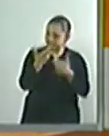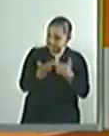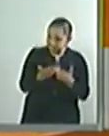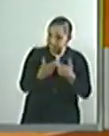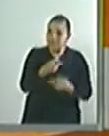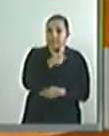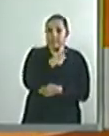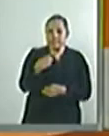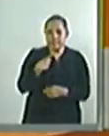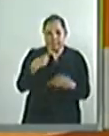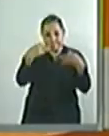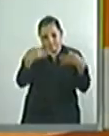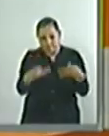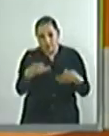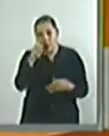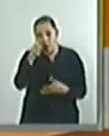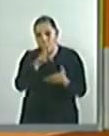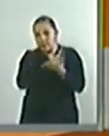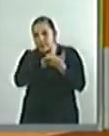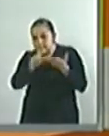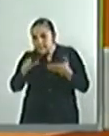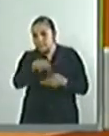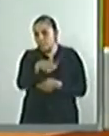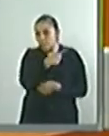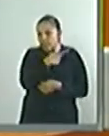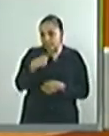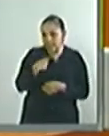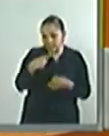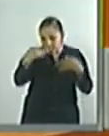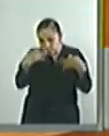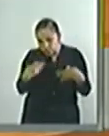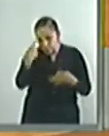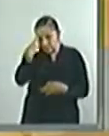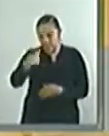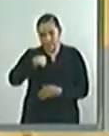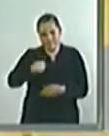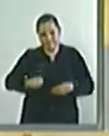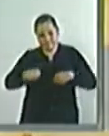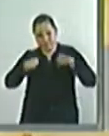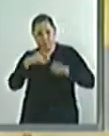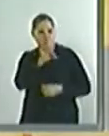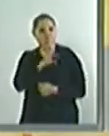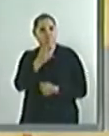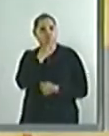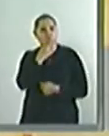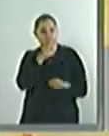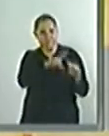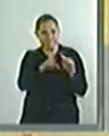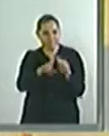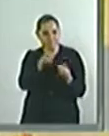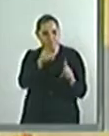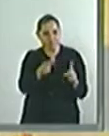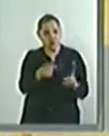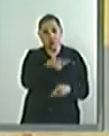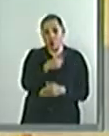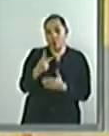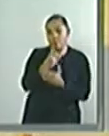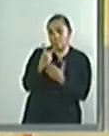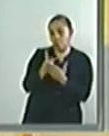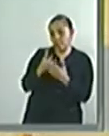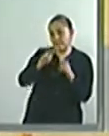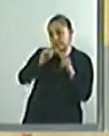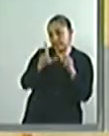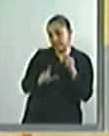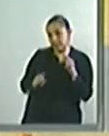aceptable y asequible al respecto el programa nacional hídrico